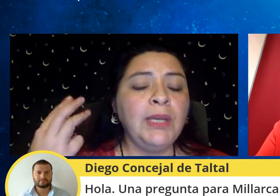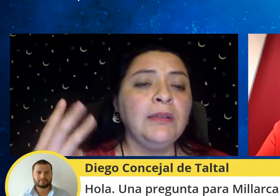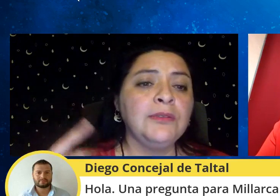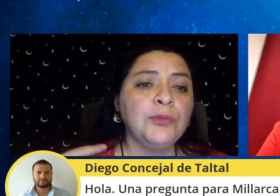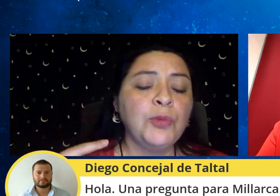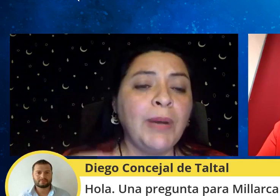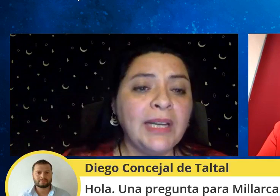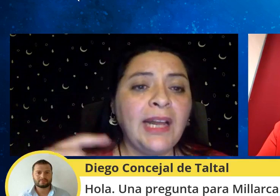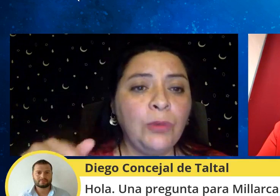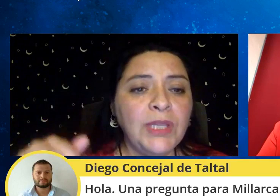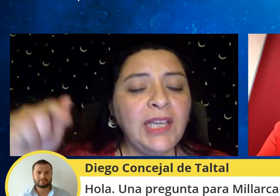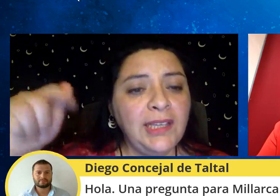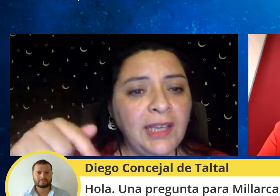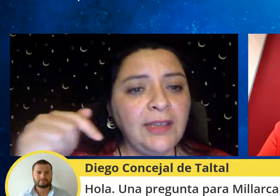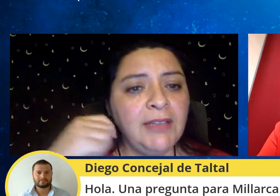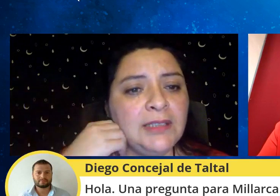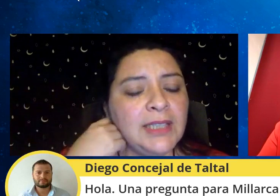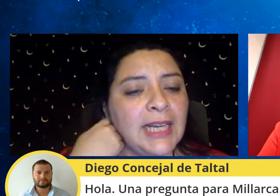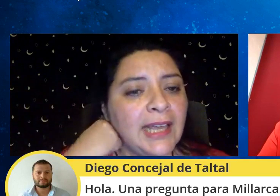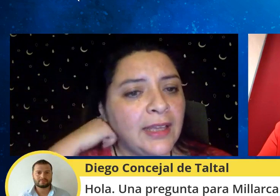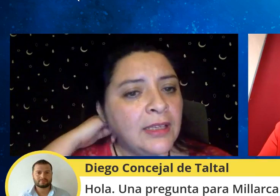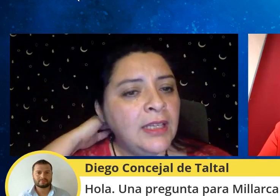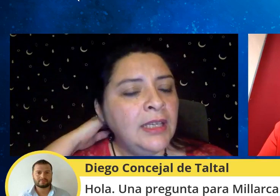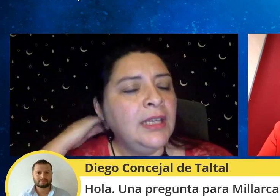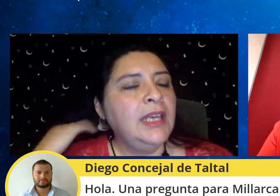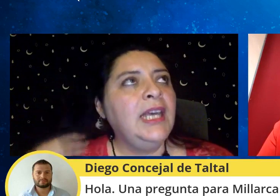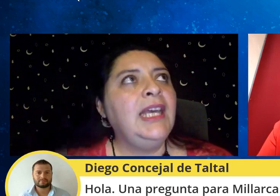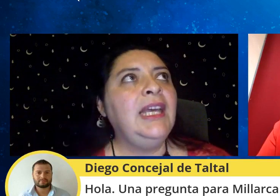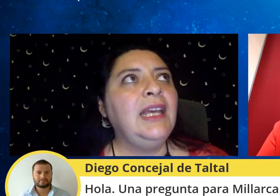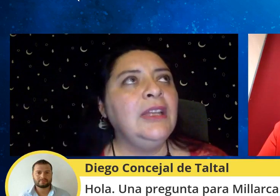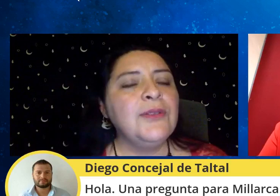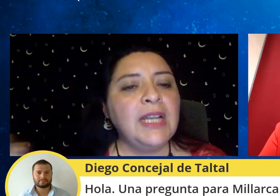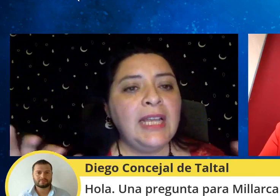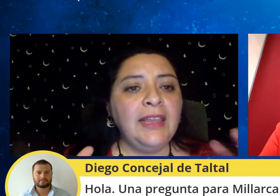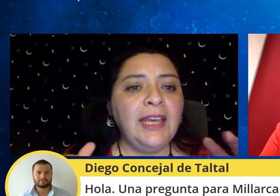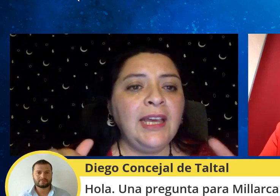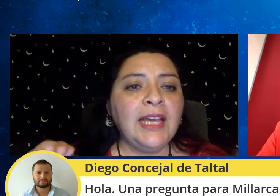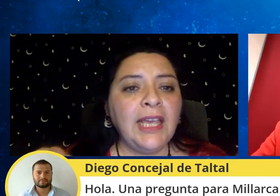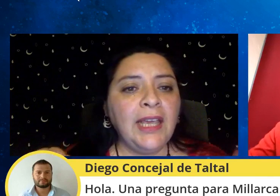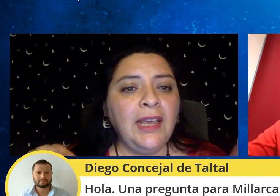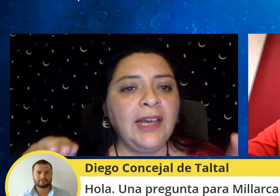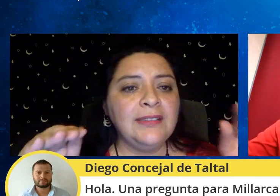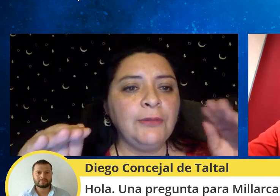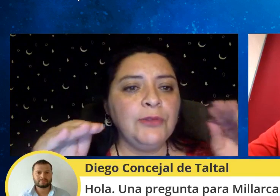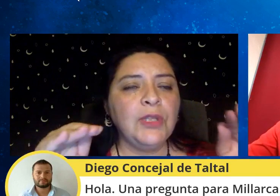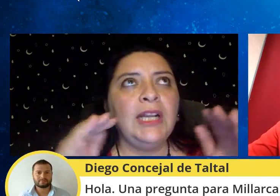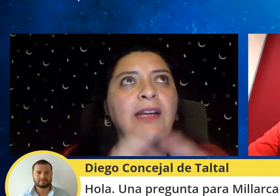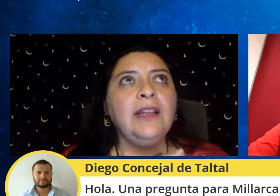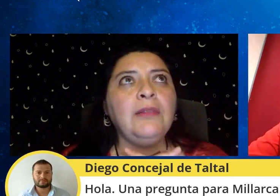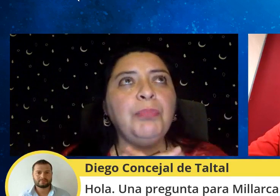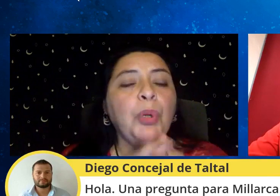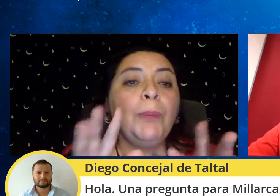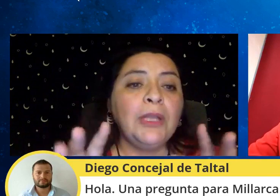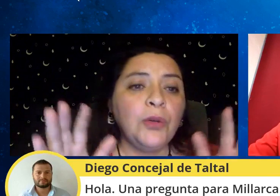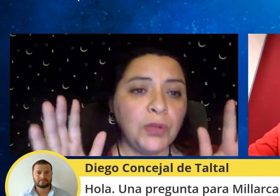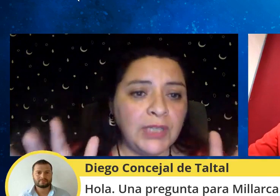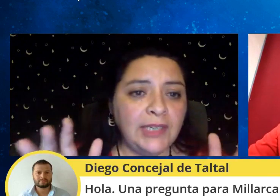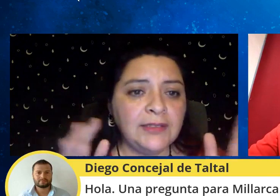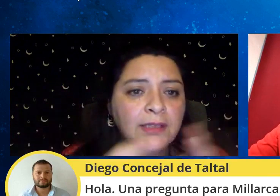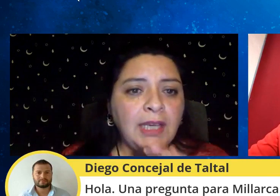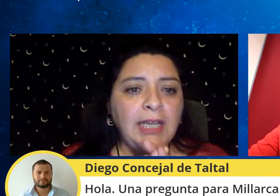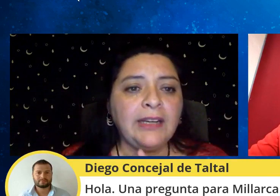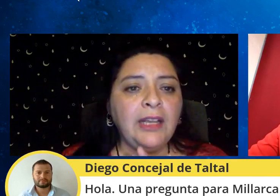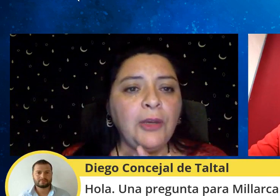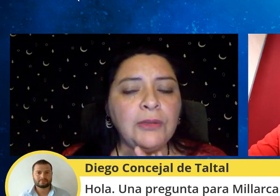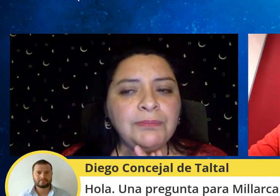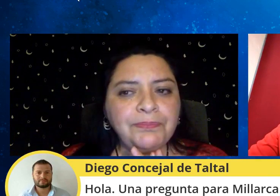van a sumar a algunas que ya estaban instaladas. Entonces la idea es hacer funcionar la red por lo menos con